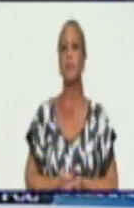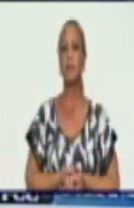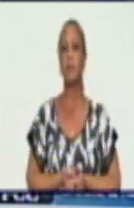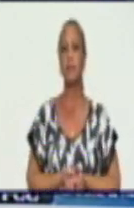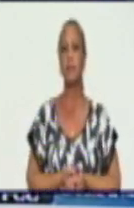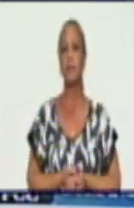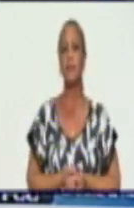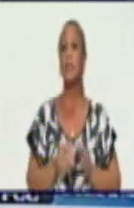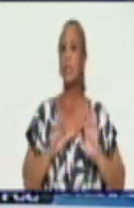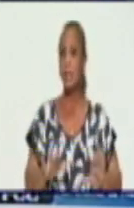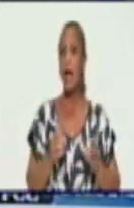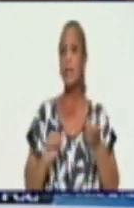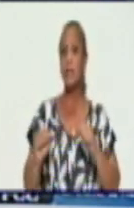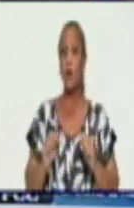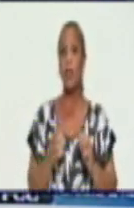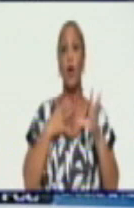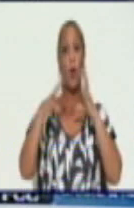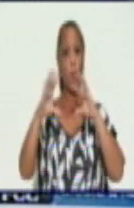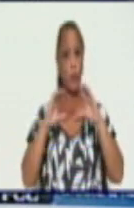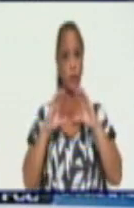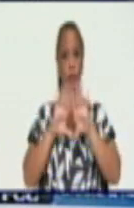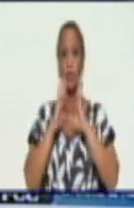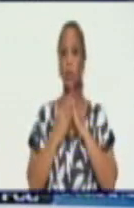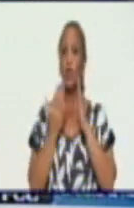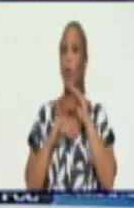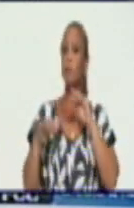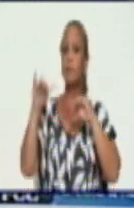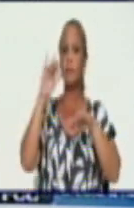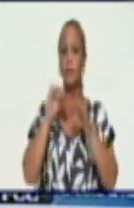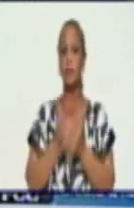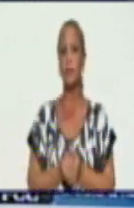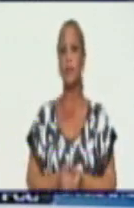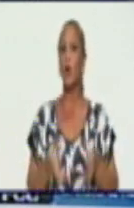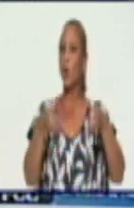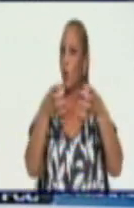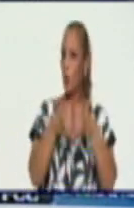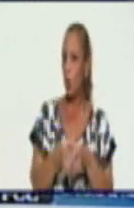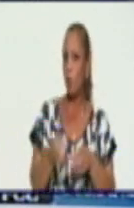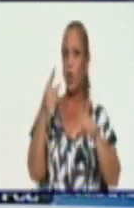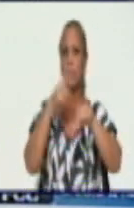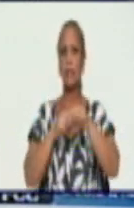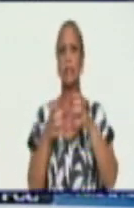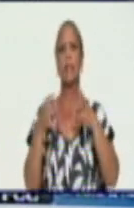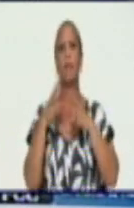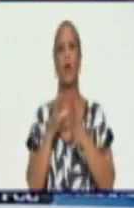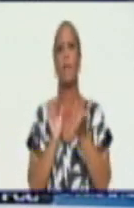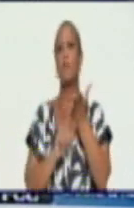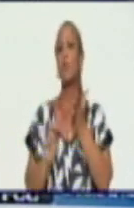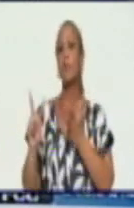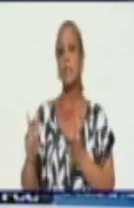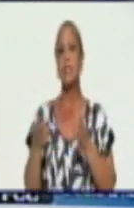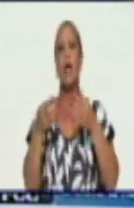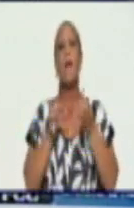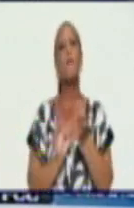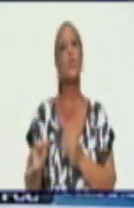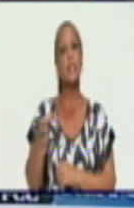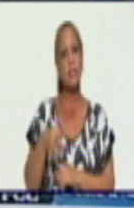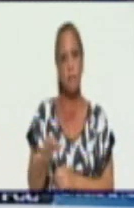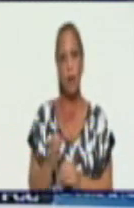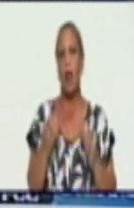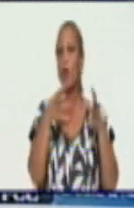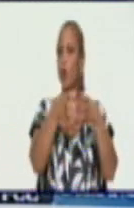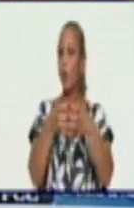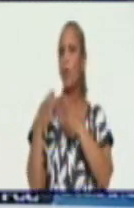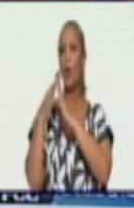esta asegura de la comunicación a todos los niveles grupo temporal provincial municipal consejos populares grupos comunitarios